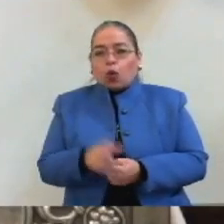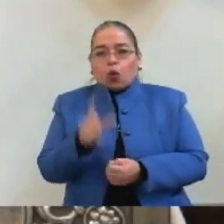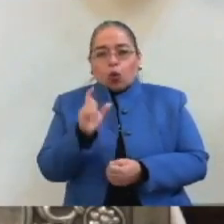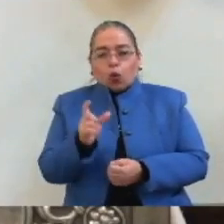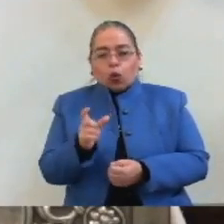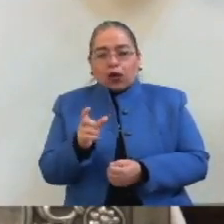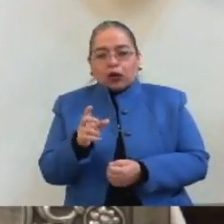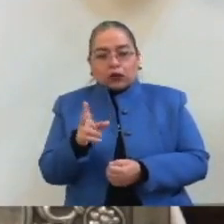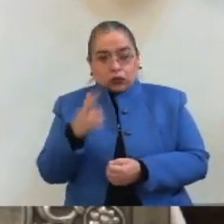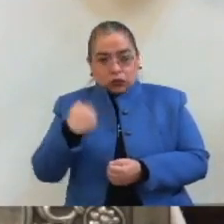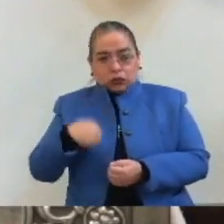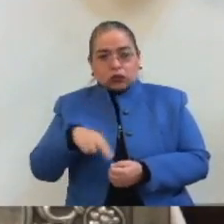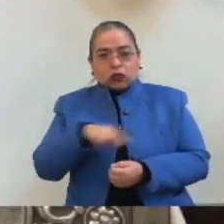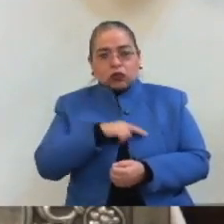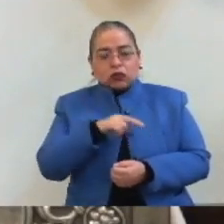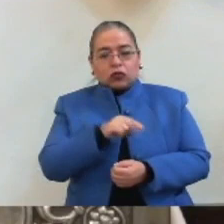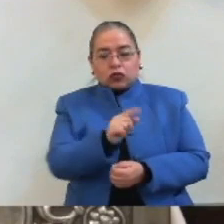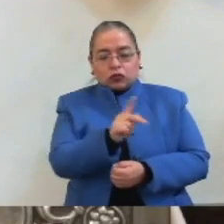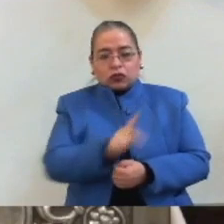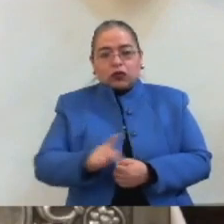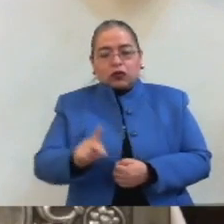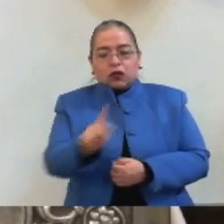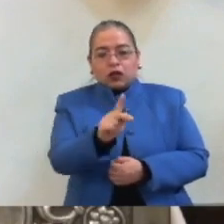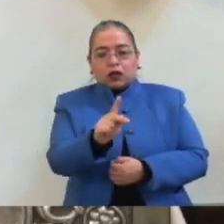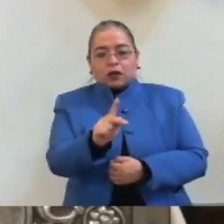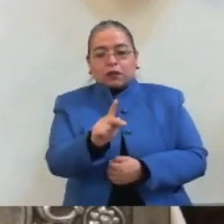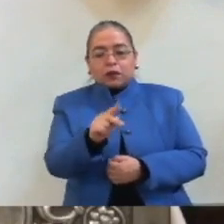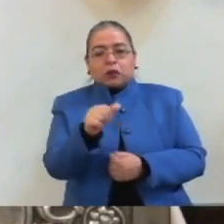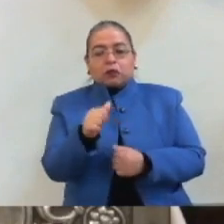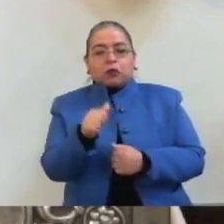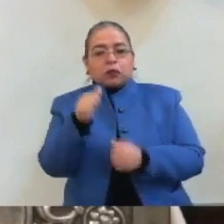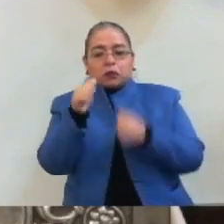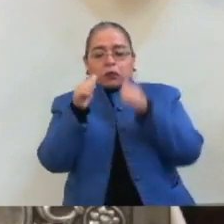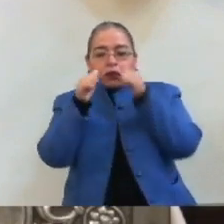devotamente y la vive